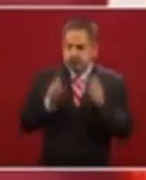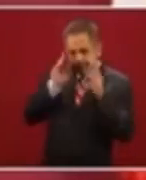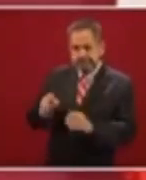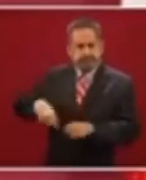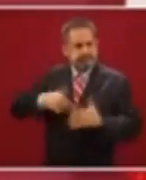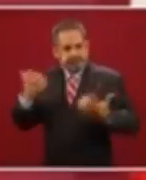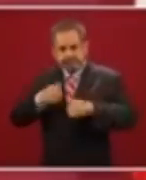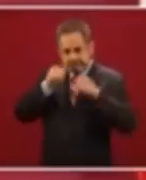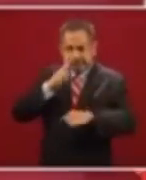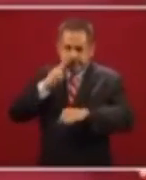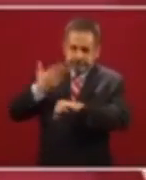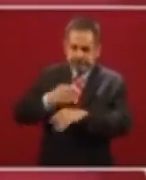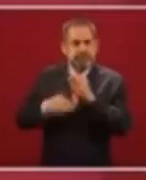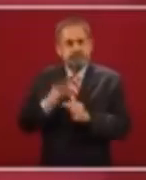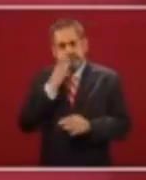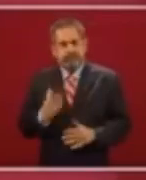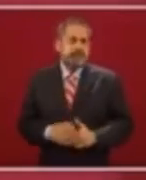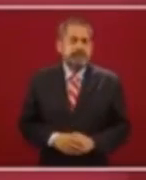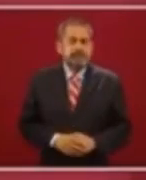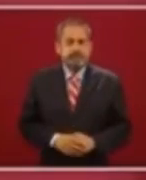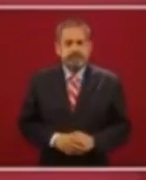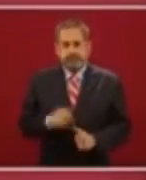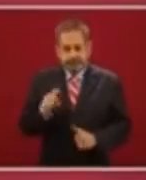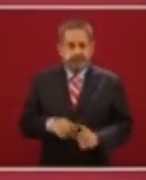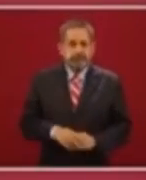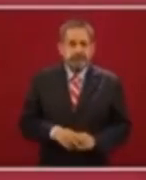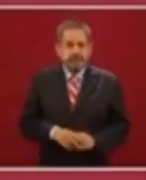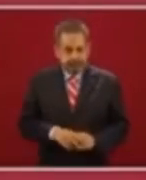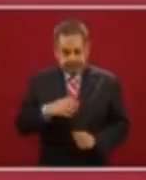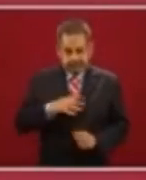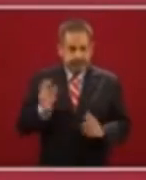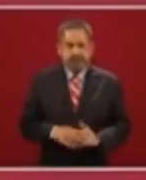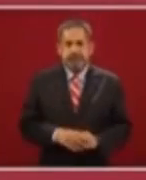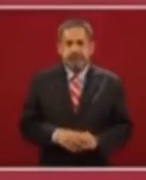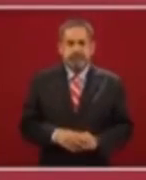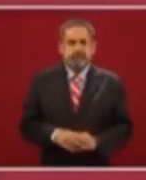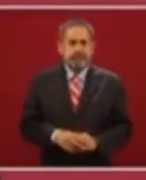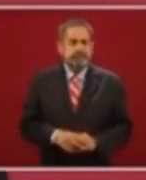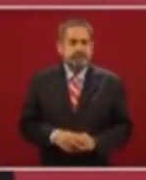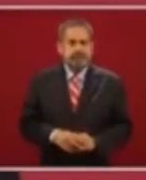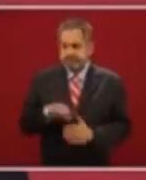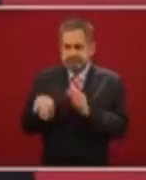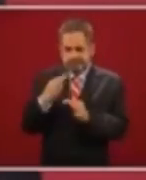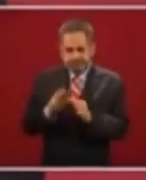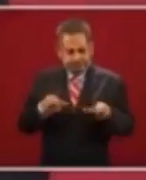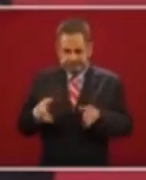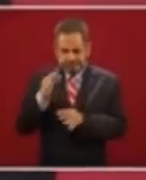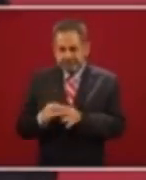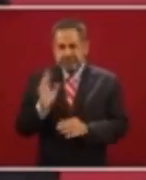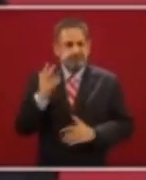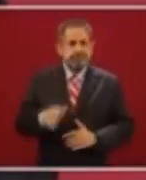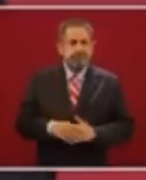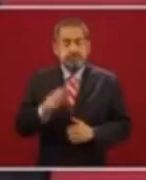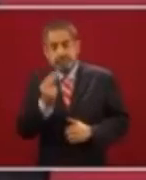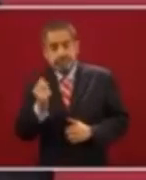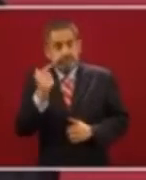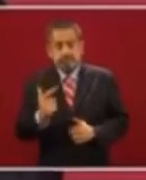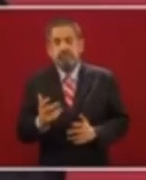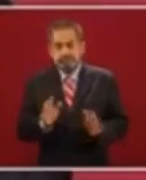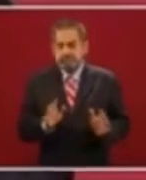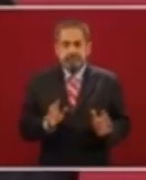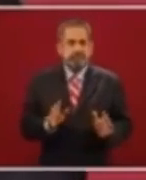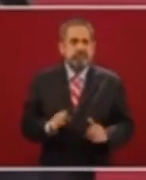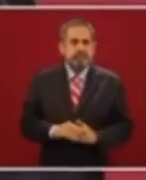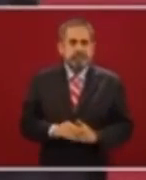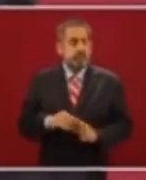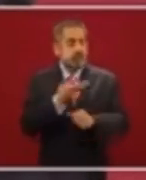asunto que estamos atendiendo con mucha responsabilidad. Y tenemos listos los espacios, si se necesita,